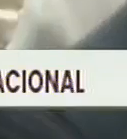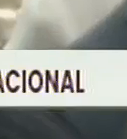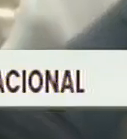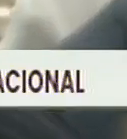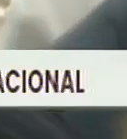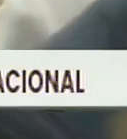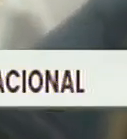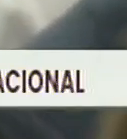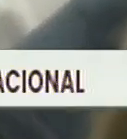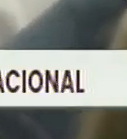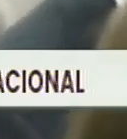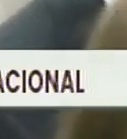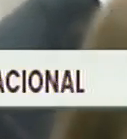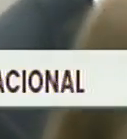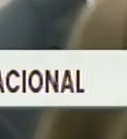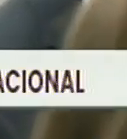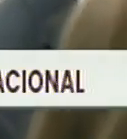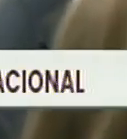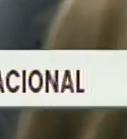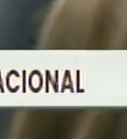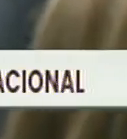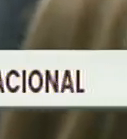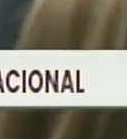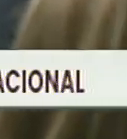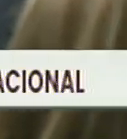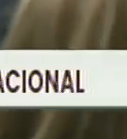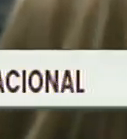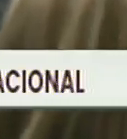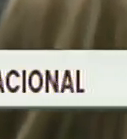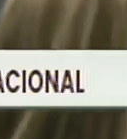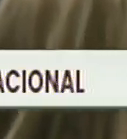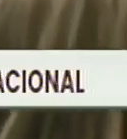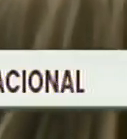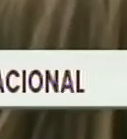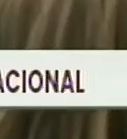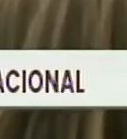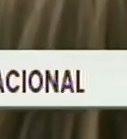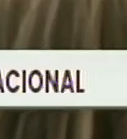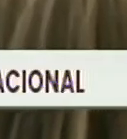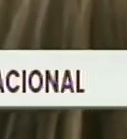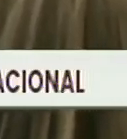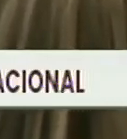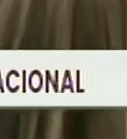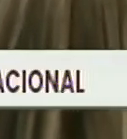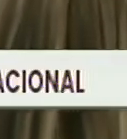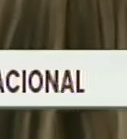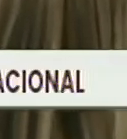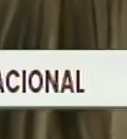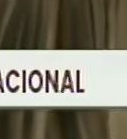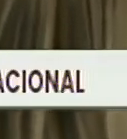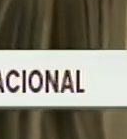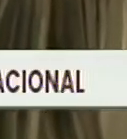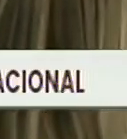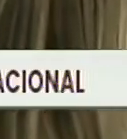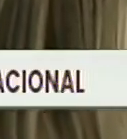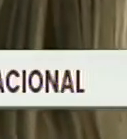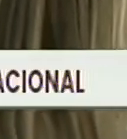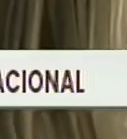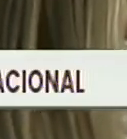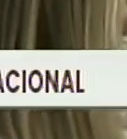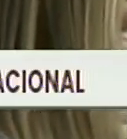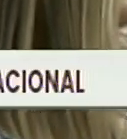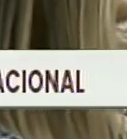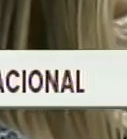Dávila, ciudadana Sheila Yubirí Romero González, ciudadana Blanca Yolanda Romero